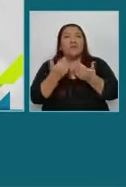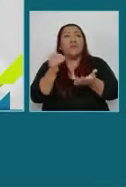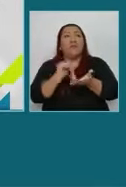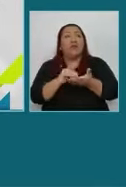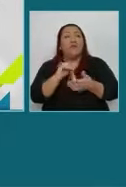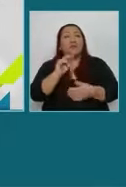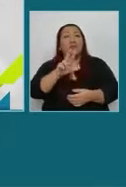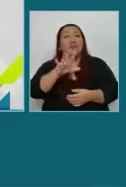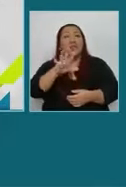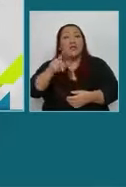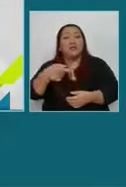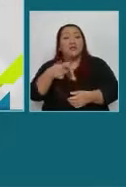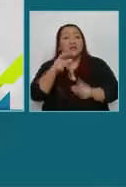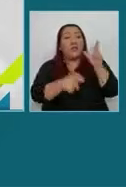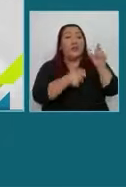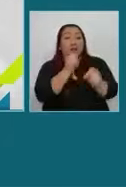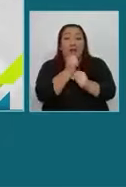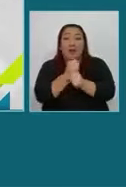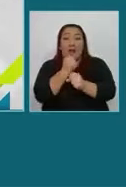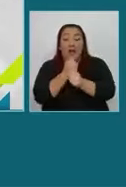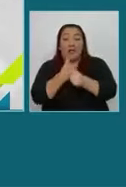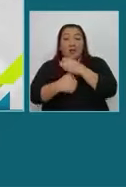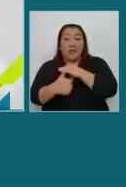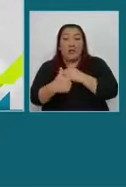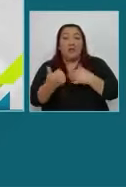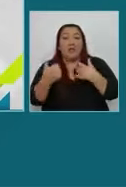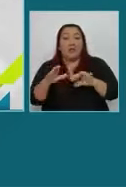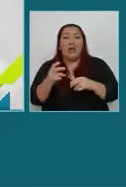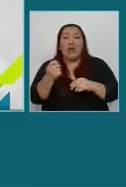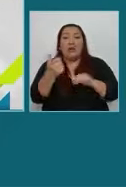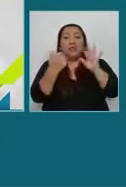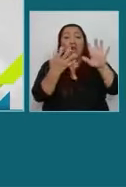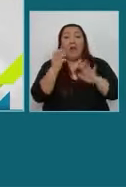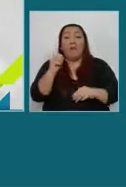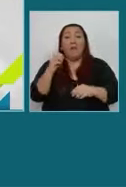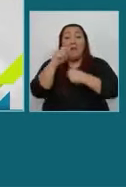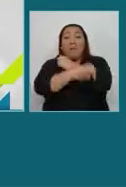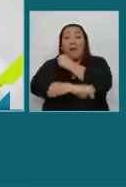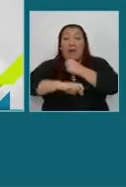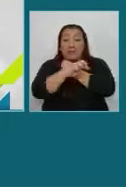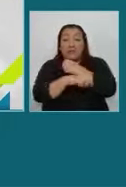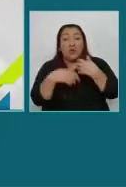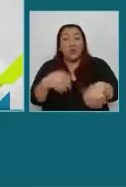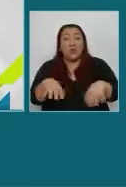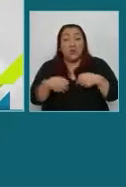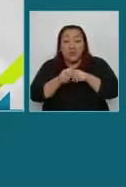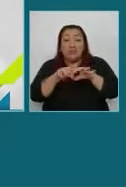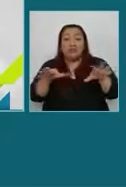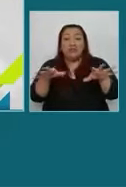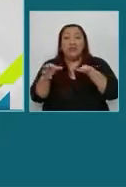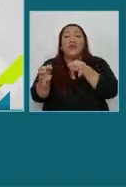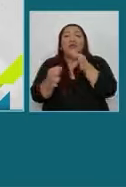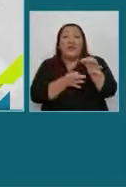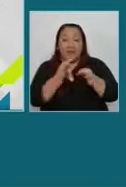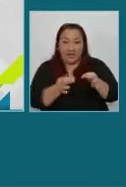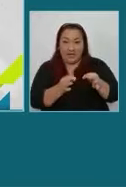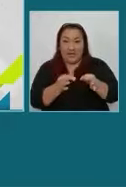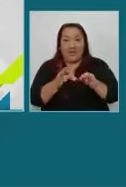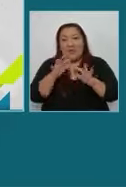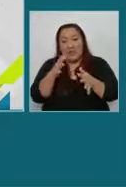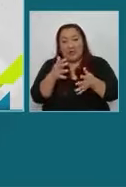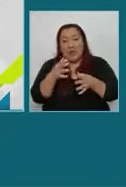de 35.000 empleados que vienen trabajando en más de 90 países. Entonces, planteo esto para ubicar